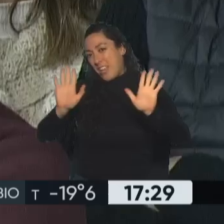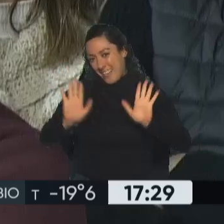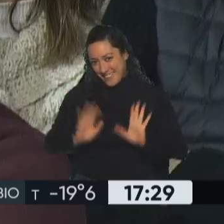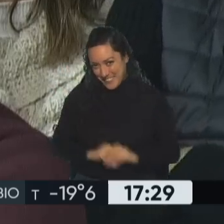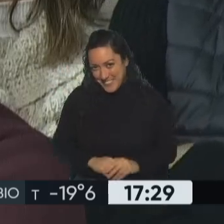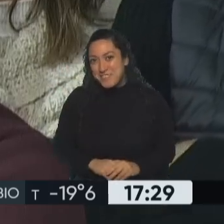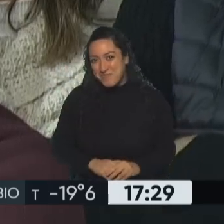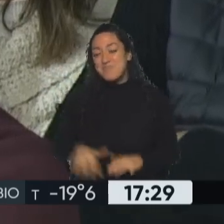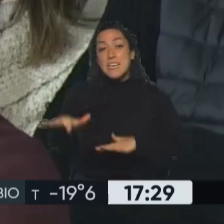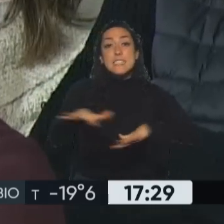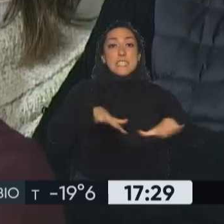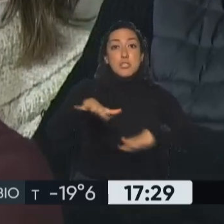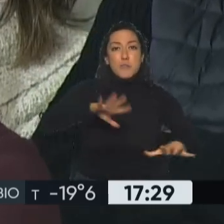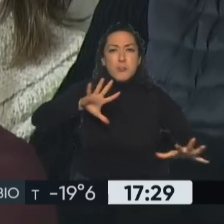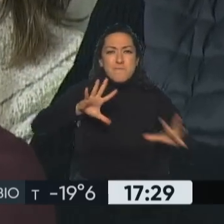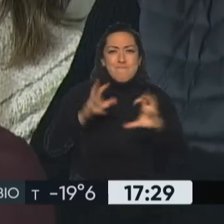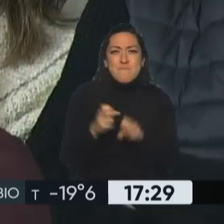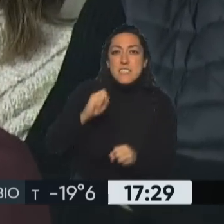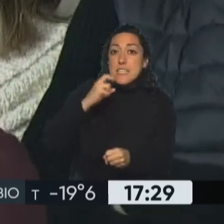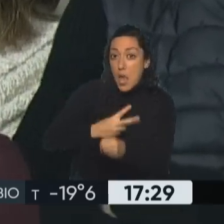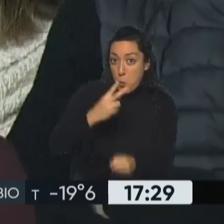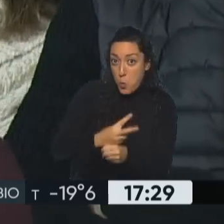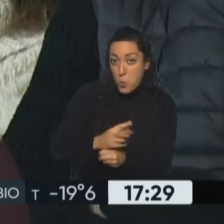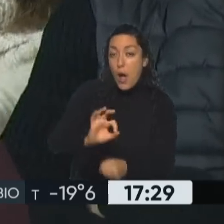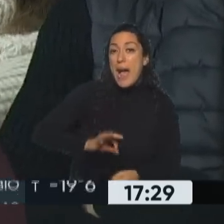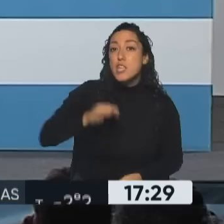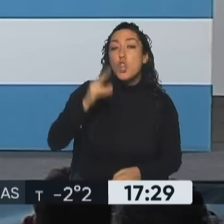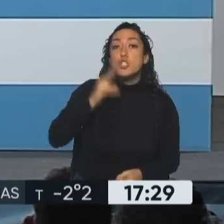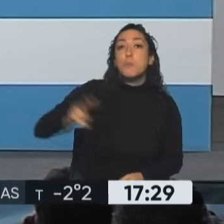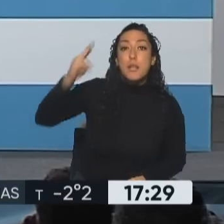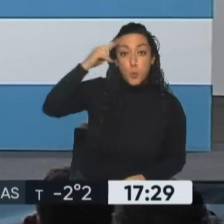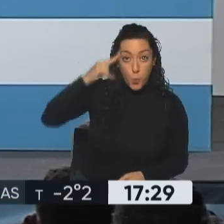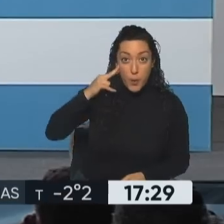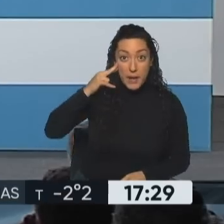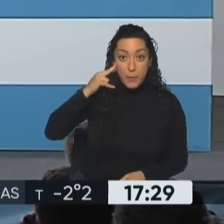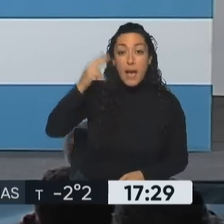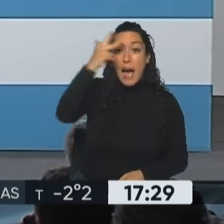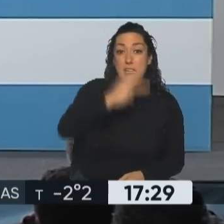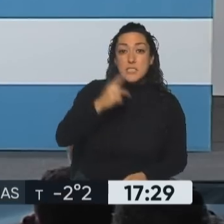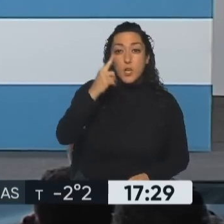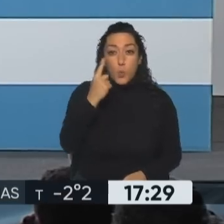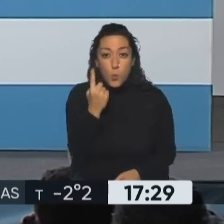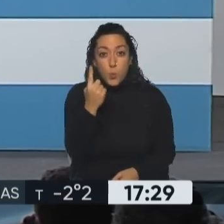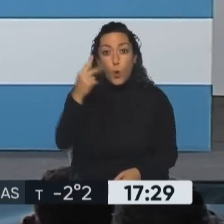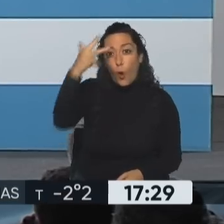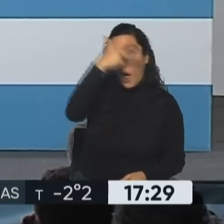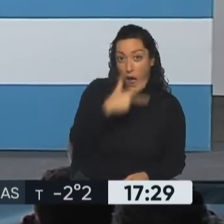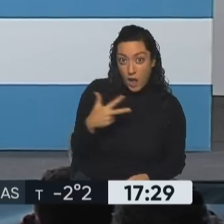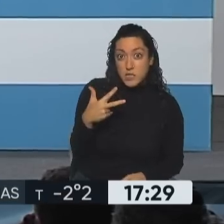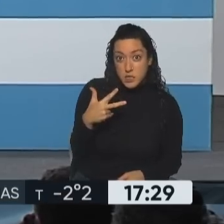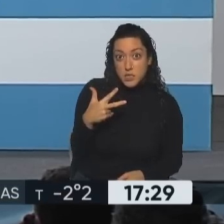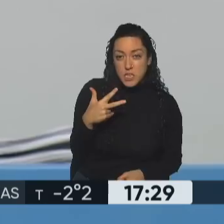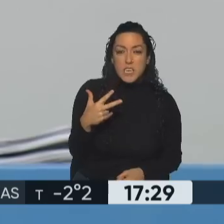La segunda crisis vino después, en el 2009, una H1H, ¿te acordás que tuvimos? Pero